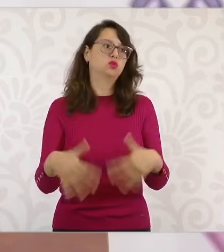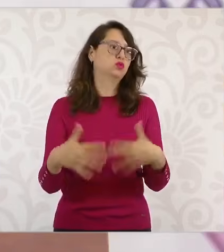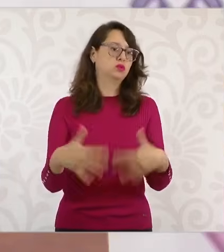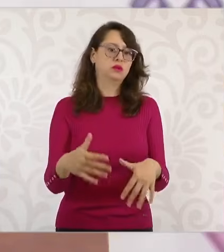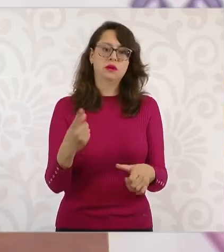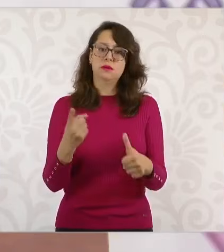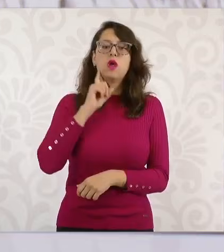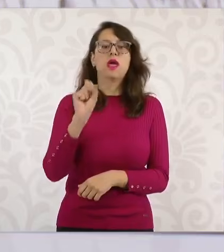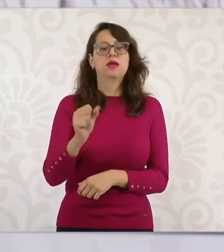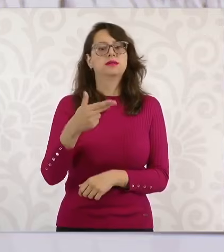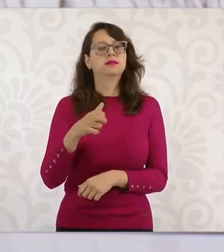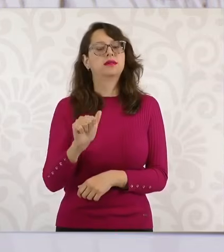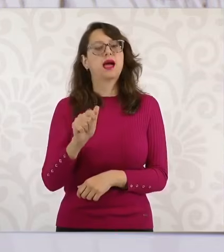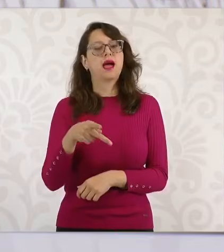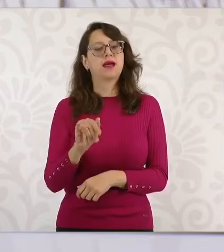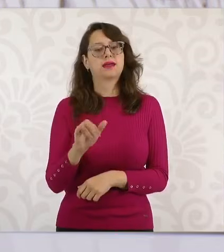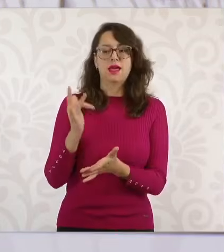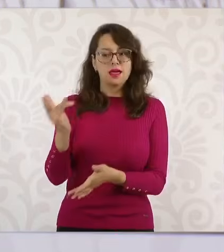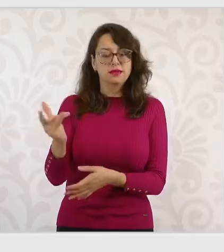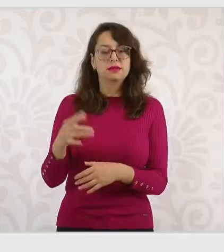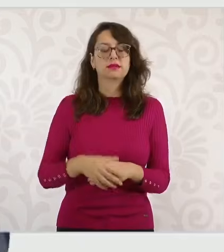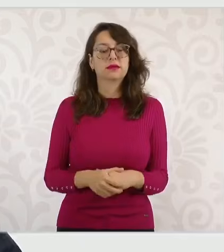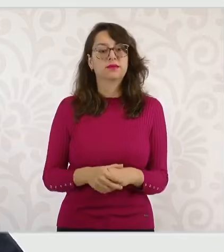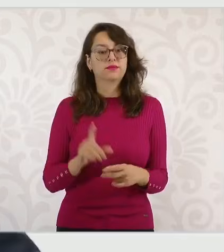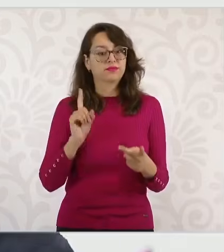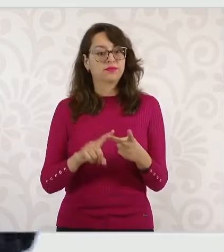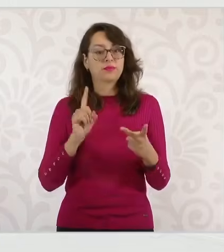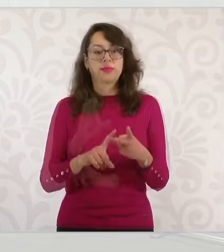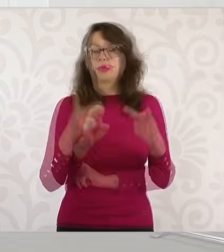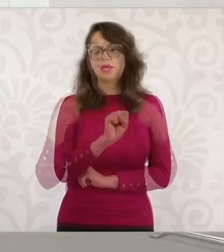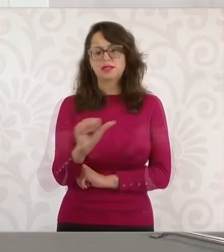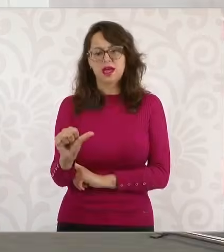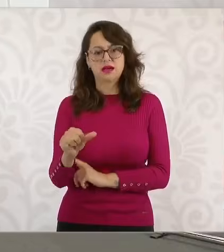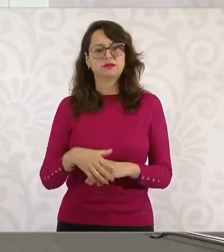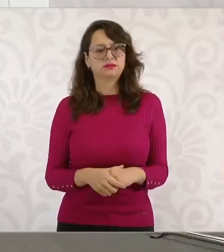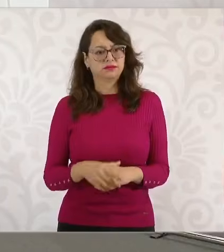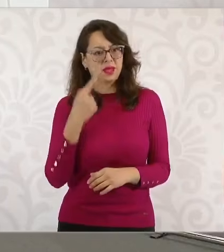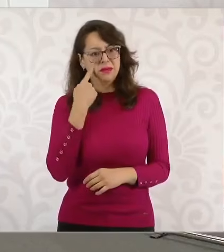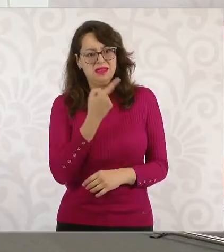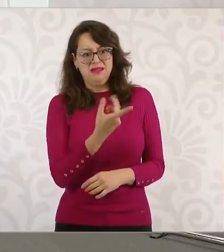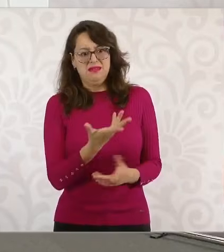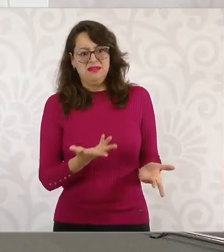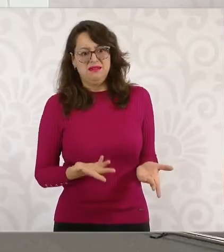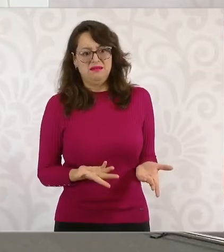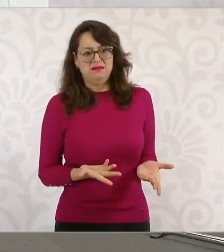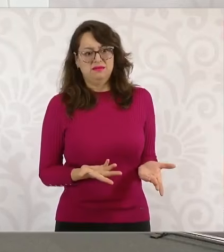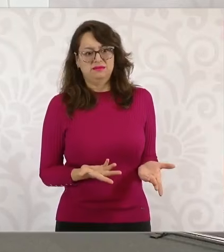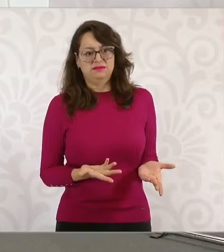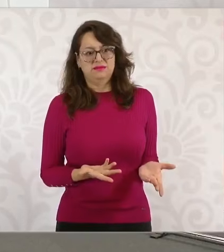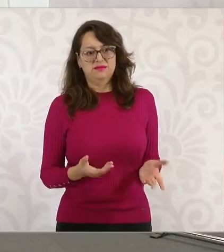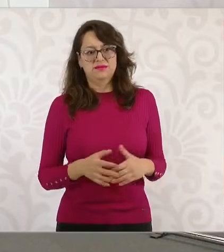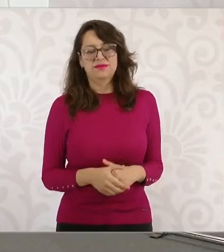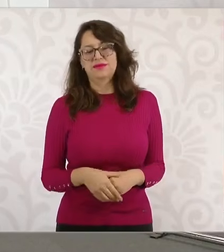a Shakira, ¿no? El concierto, la verdad, a la gente sobre todo. Vean nada más esto. No, bueno,